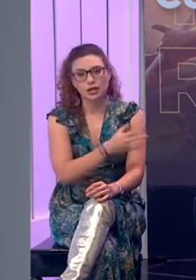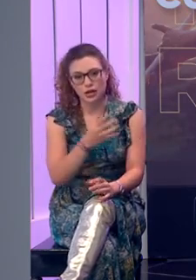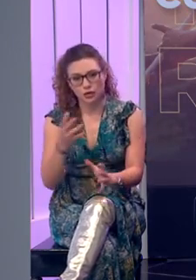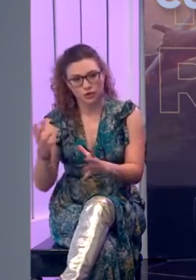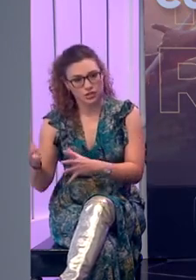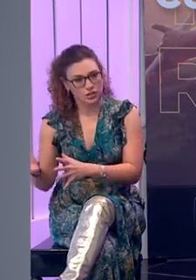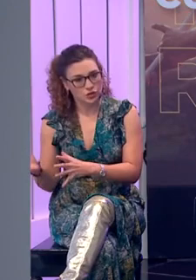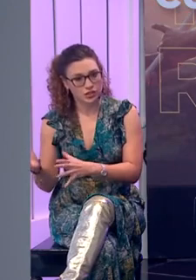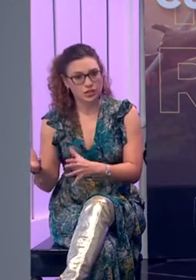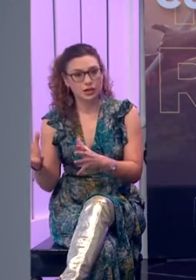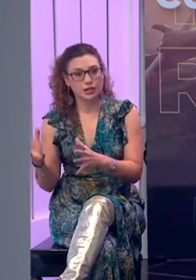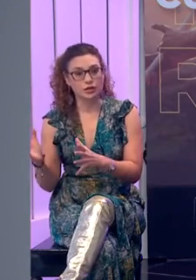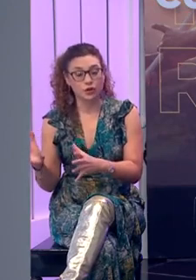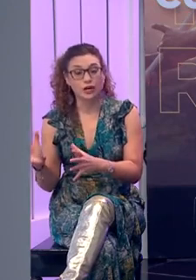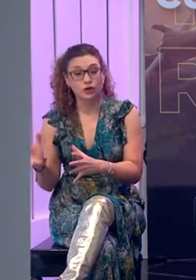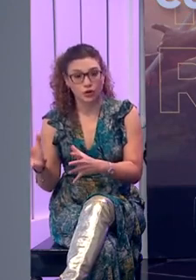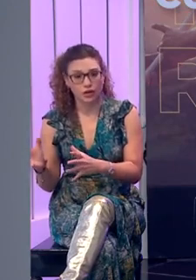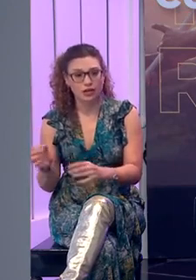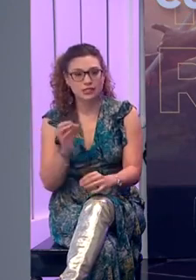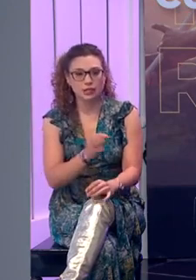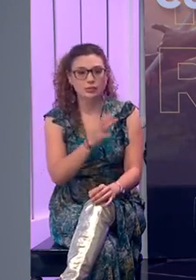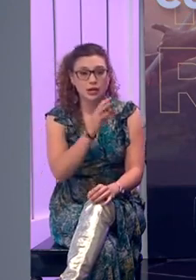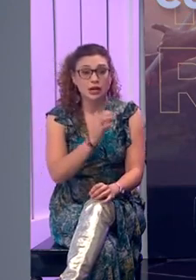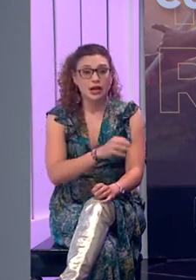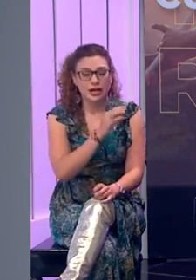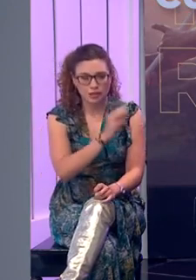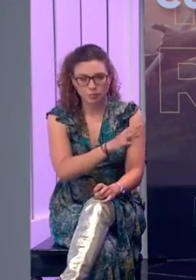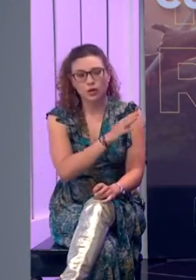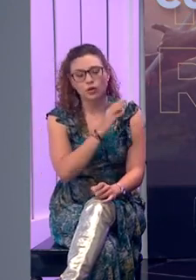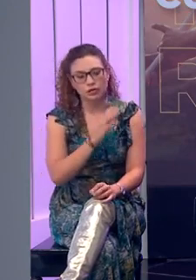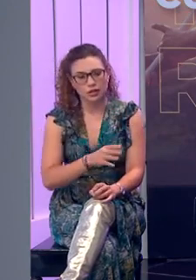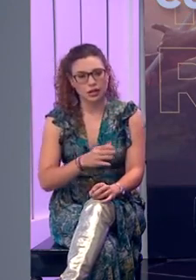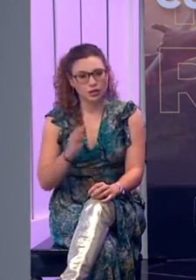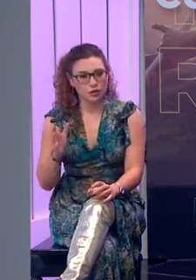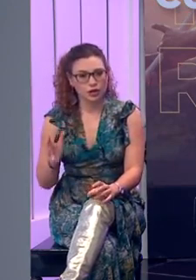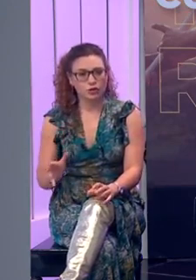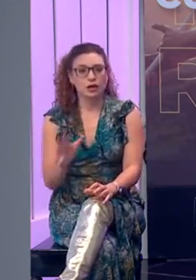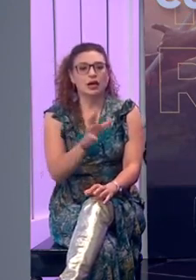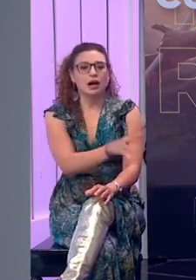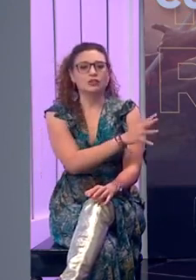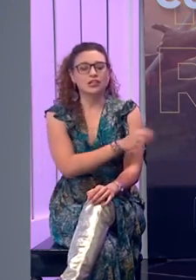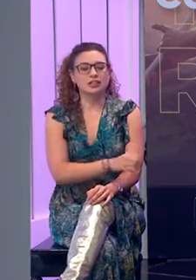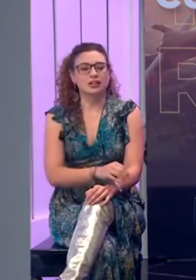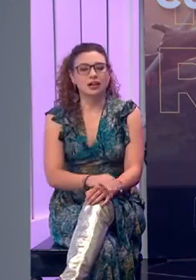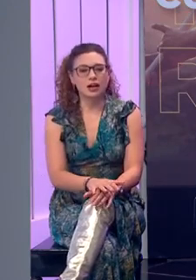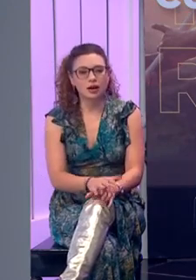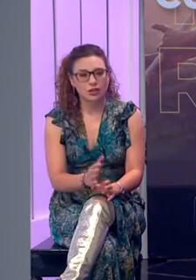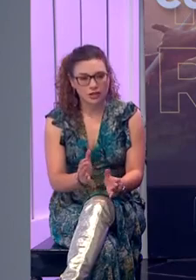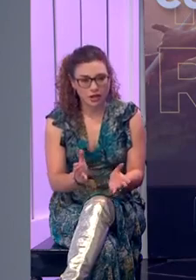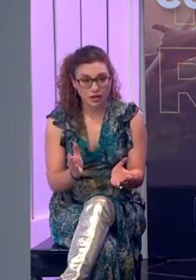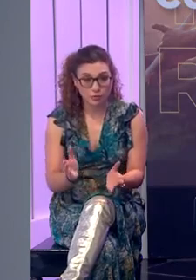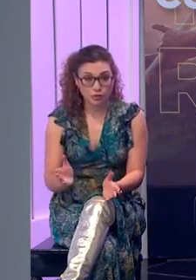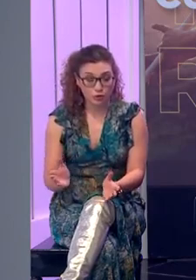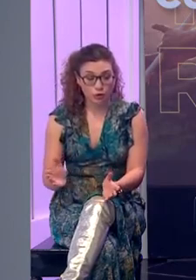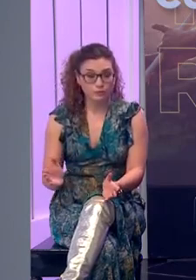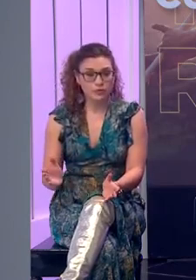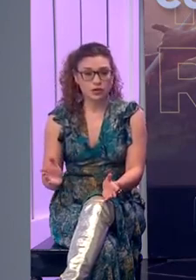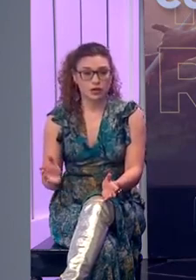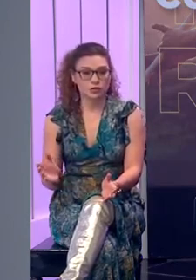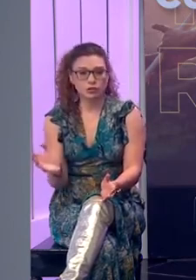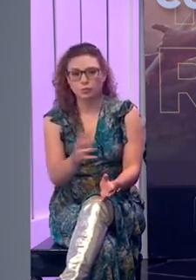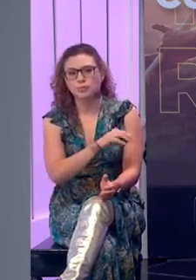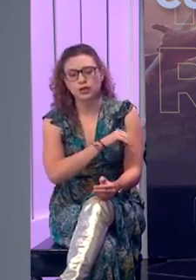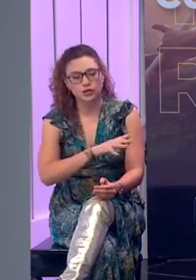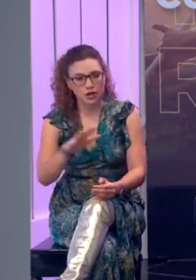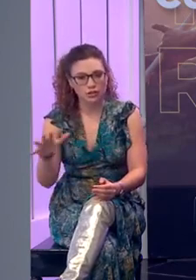rock y en algunas canciones de rock and roll. Ese timbre era típico del rock and roll. La otra es que tenía la batería de David Grohl,